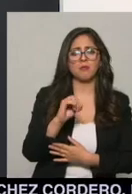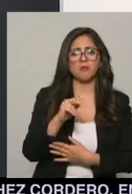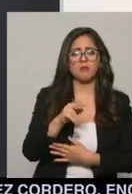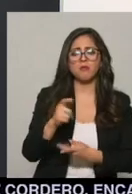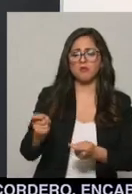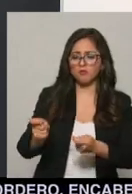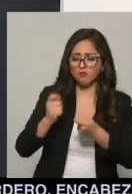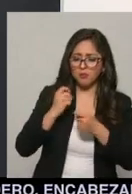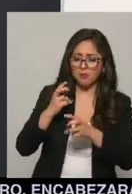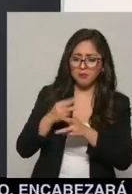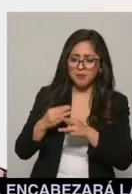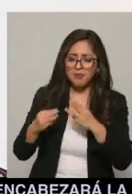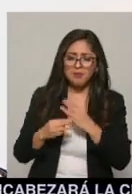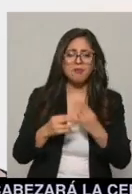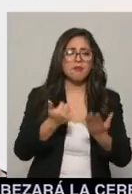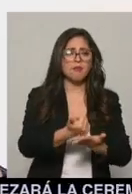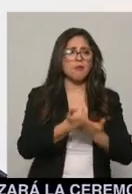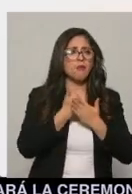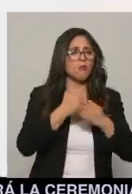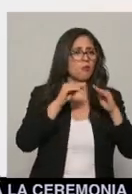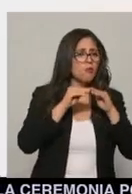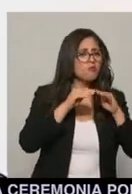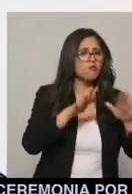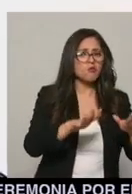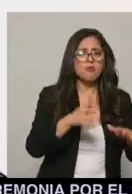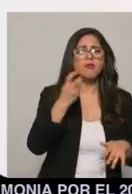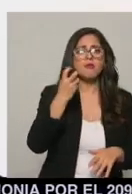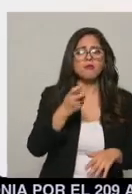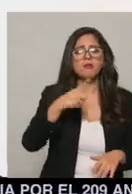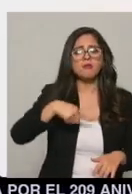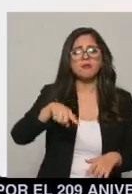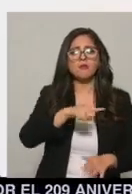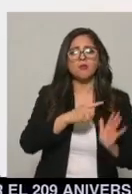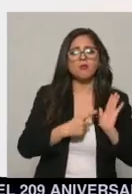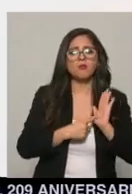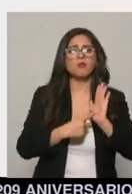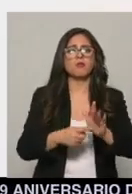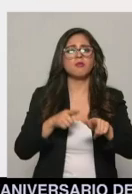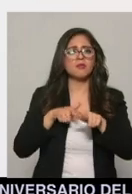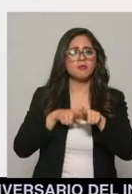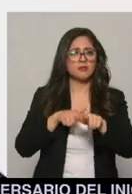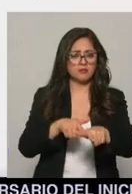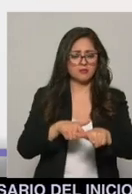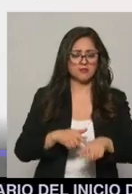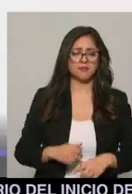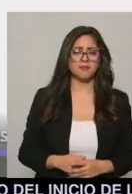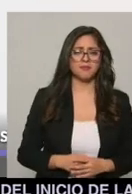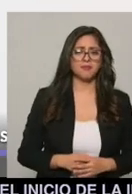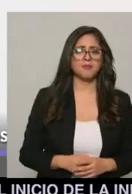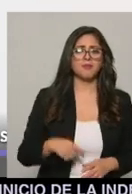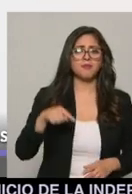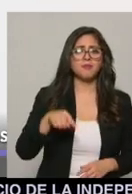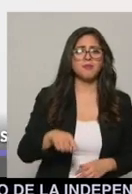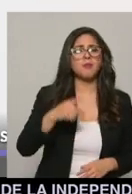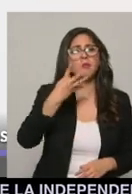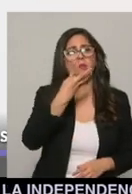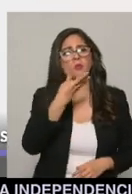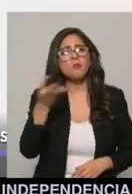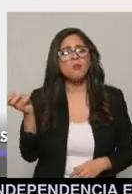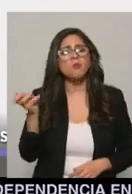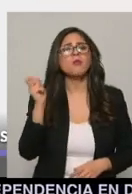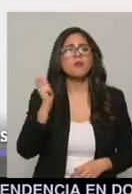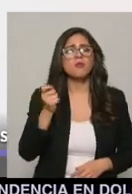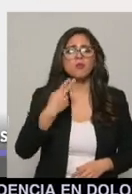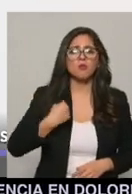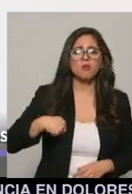que nos apoyan con promoción, o sea, para que esta muestra continúe. De esos 400, mi querida Mariana, nosotros lo